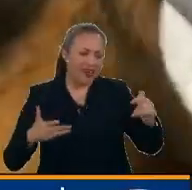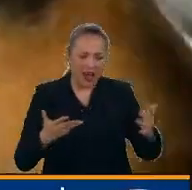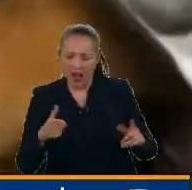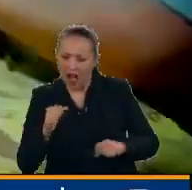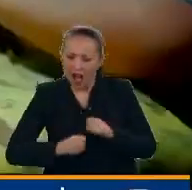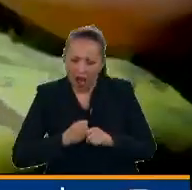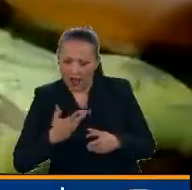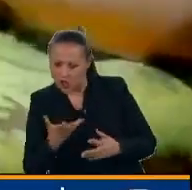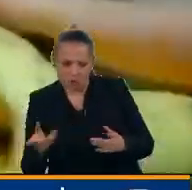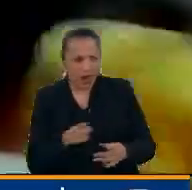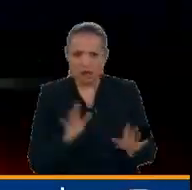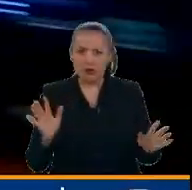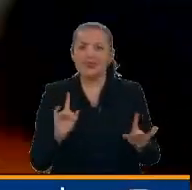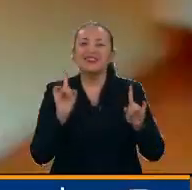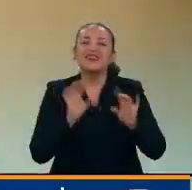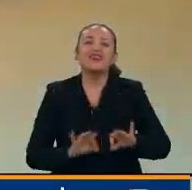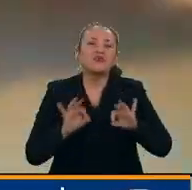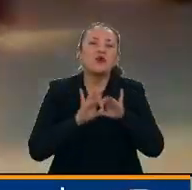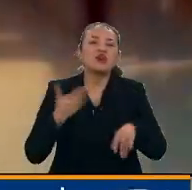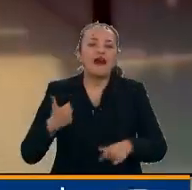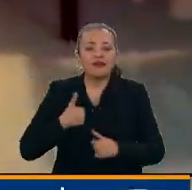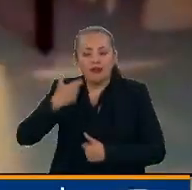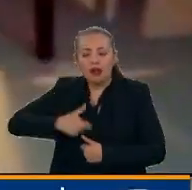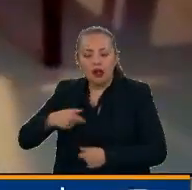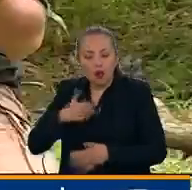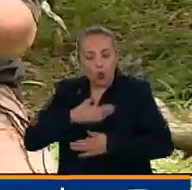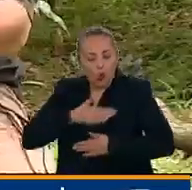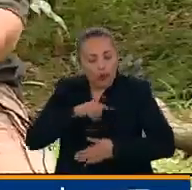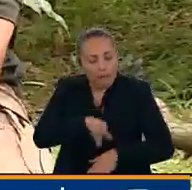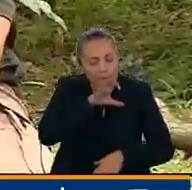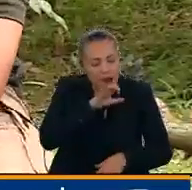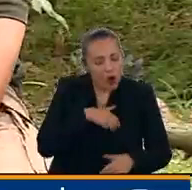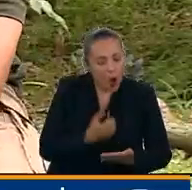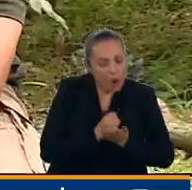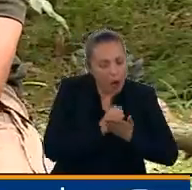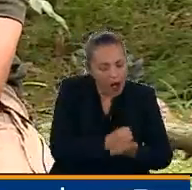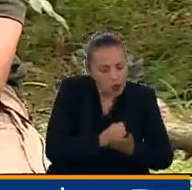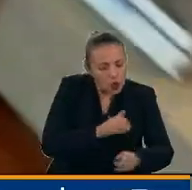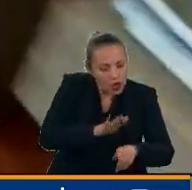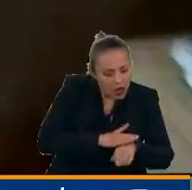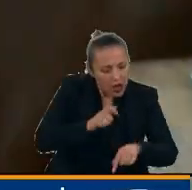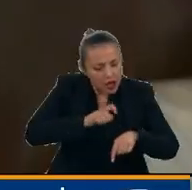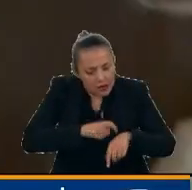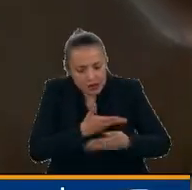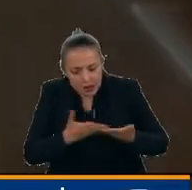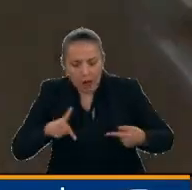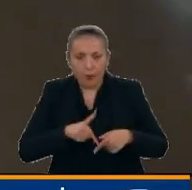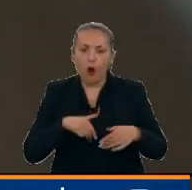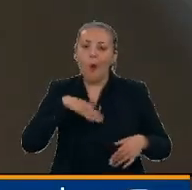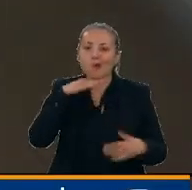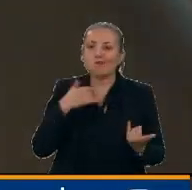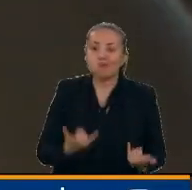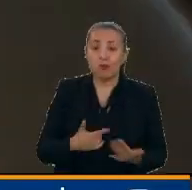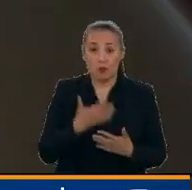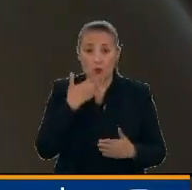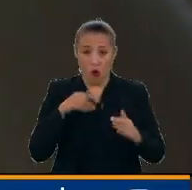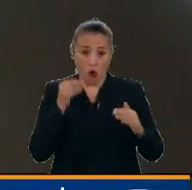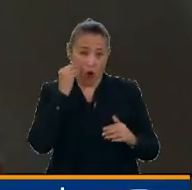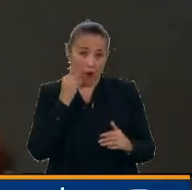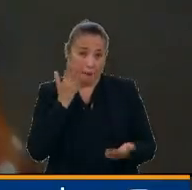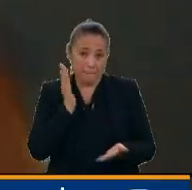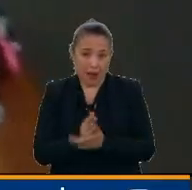tanto tiempo y qué tan dispuestos estamos nosotros como dueños a ayudarle a nuestros perros a salir adelante. Si en tu hogar están ocurriendo cosas